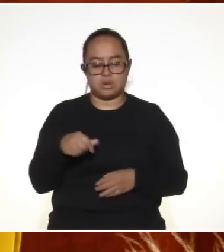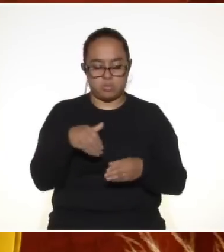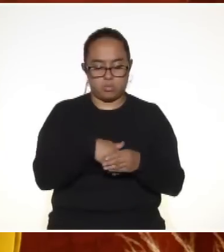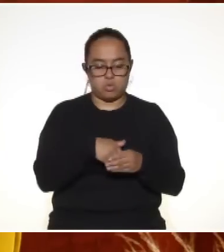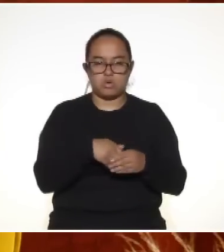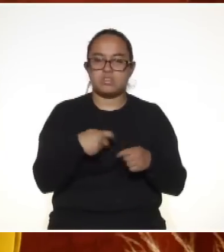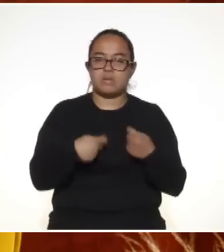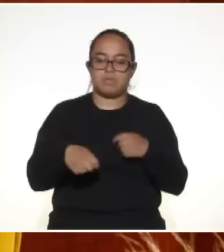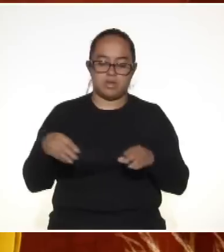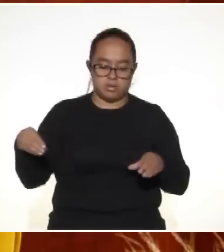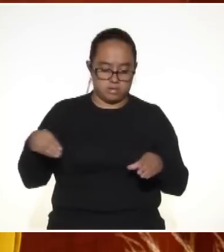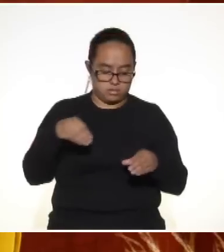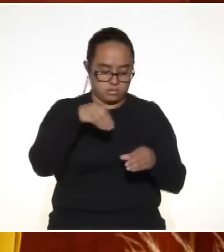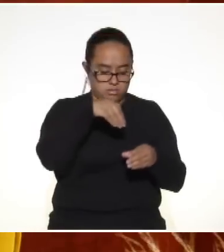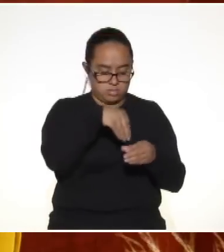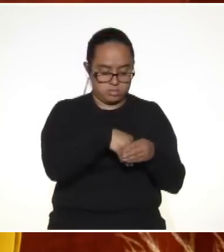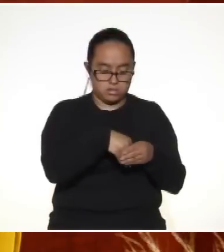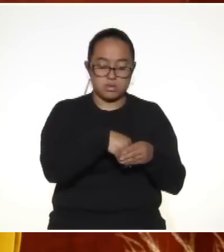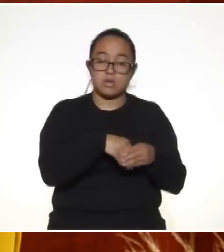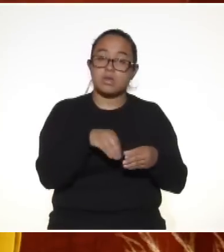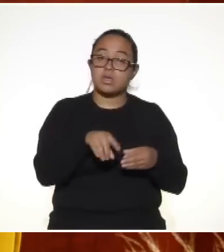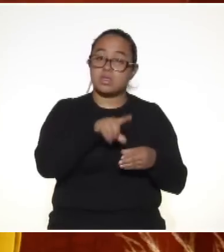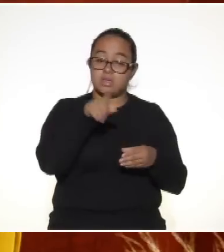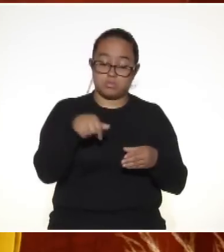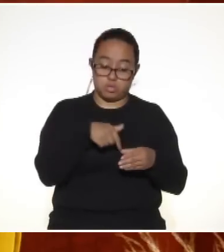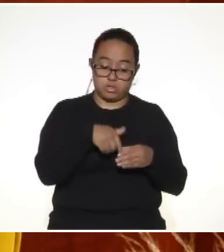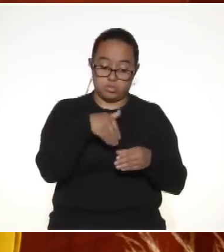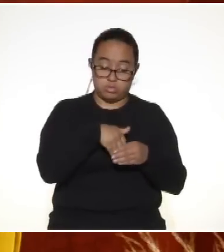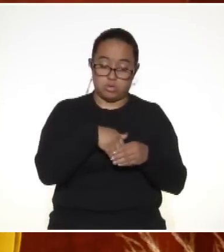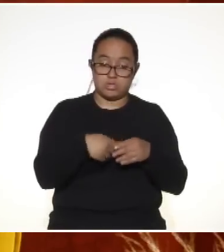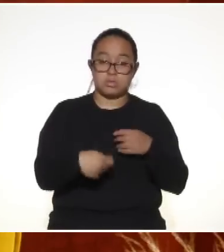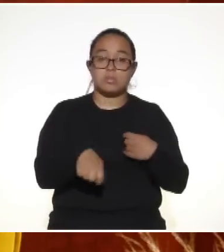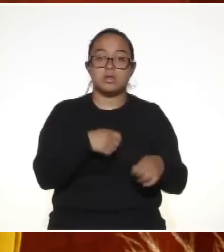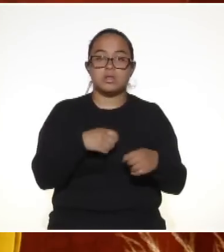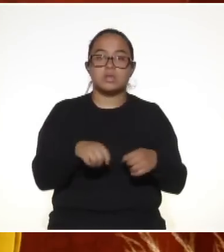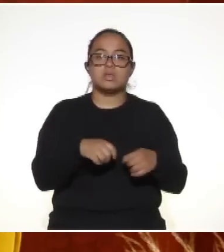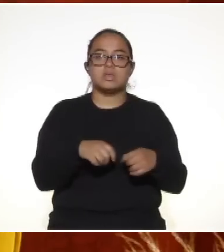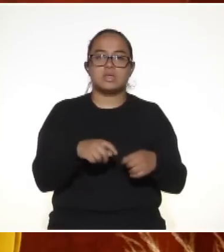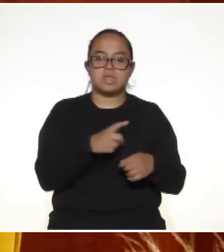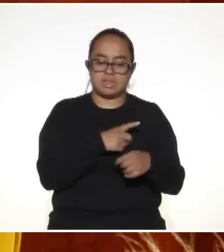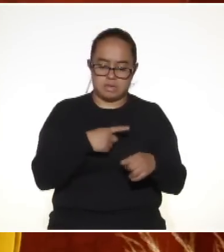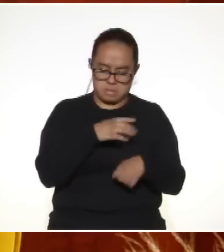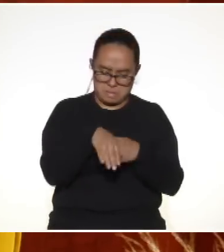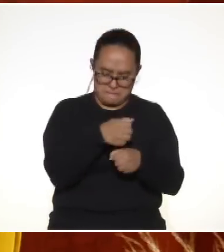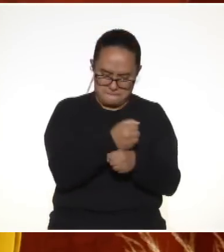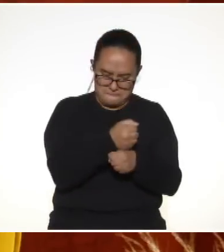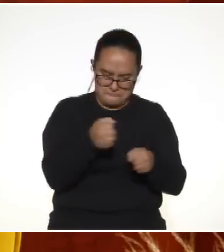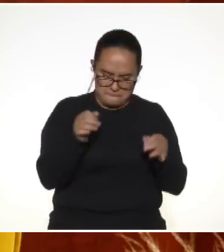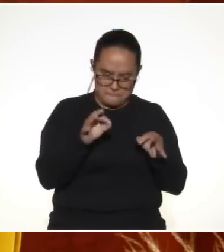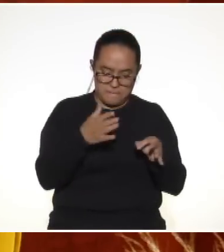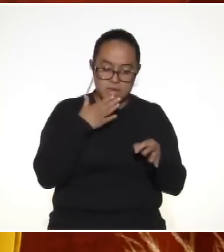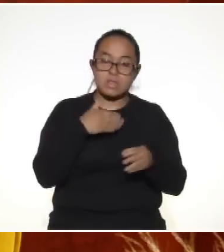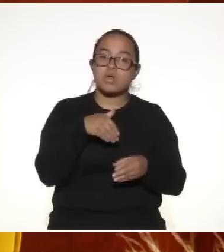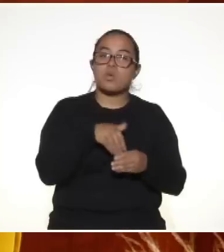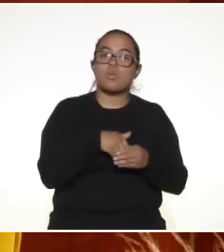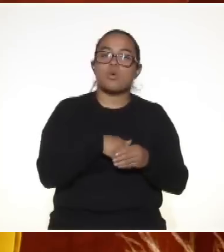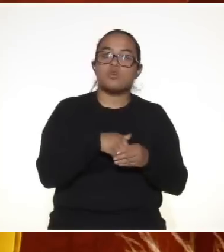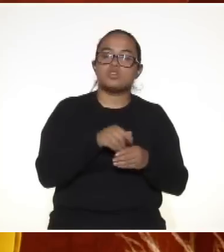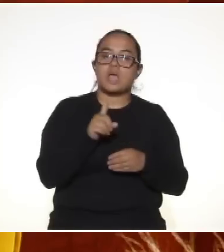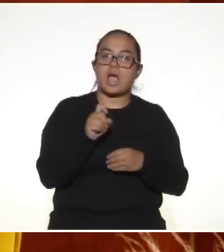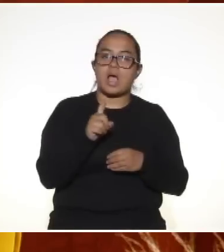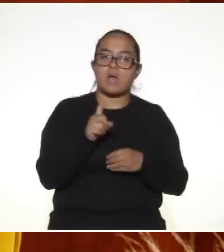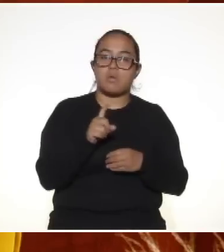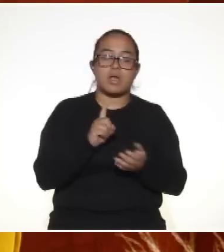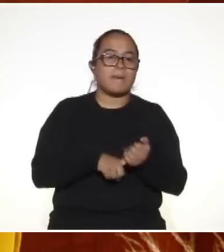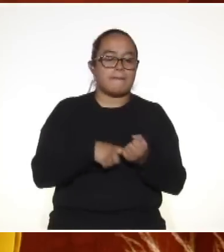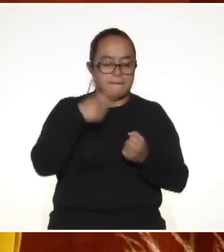de plástico. Después, esa bolsa de plástico la vamos a dejar bien cerrada adentro de una bolsa de agua, es decir, que no